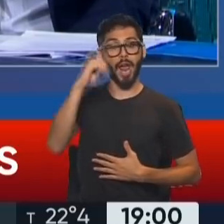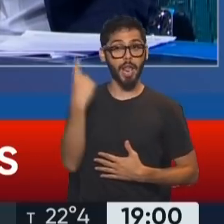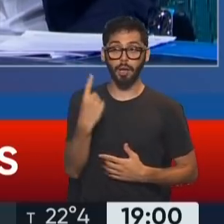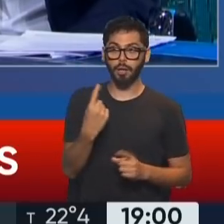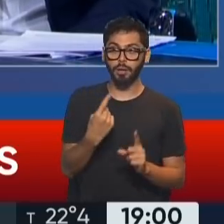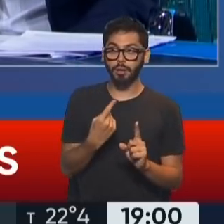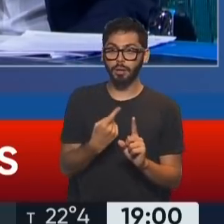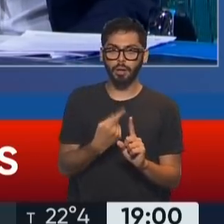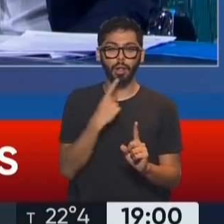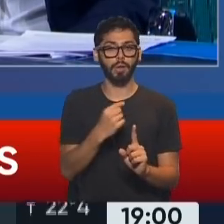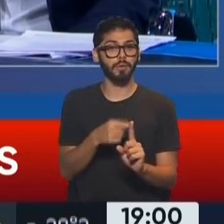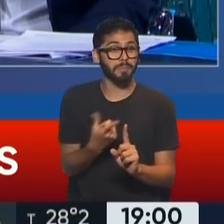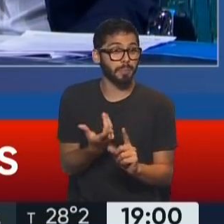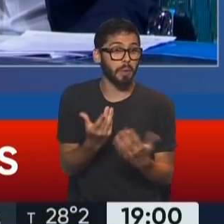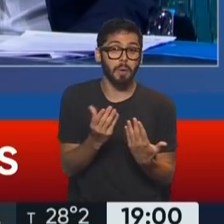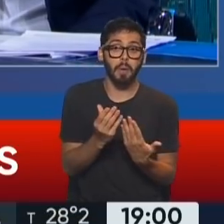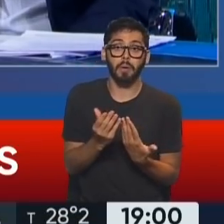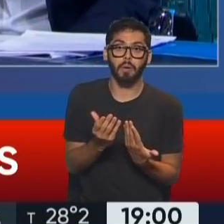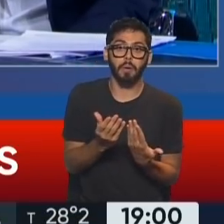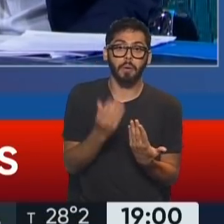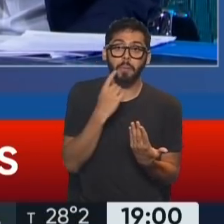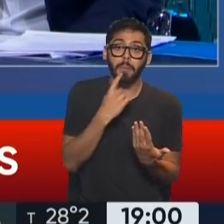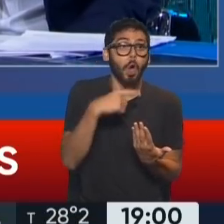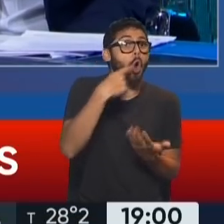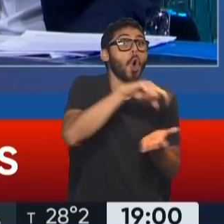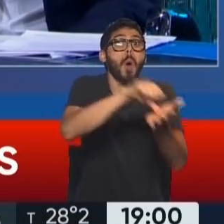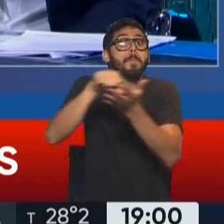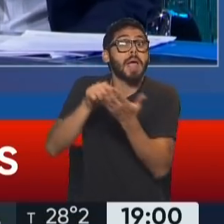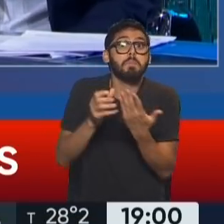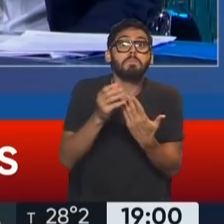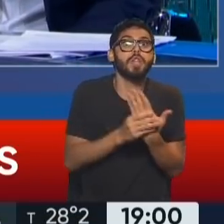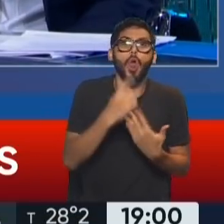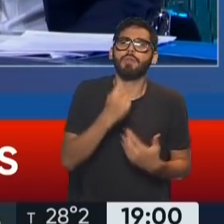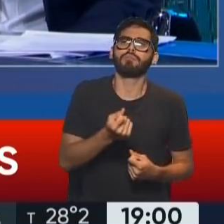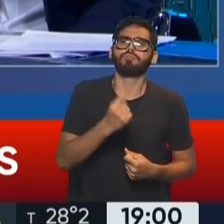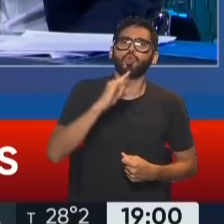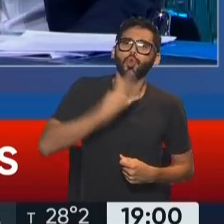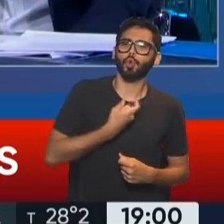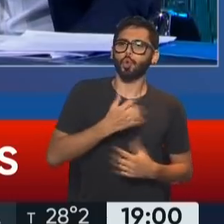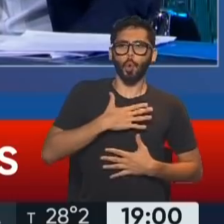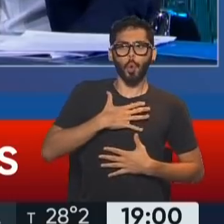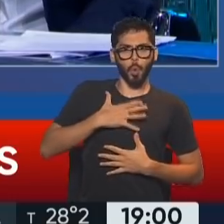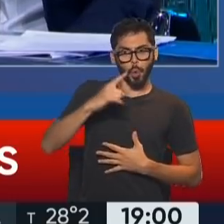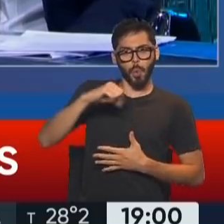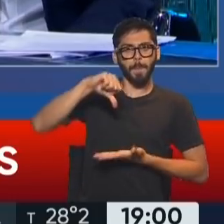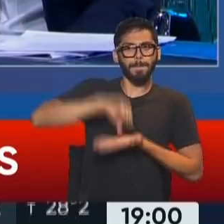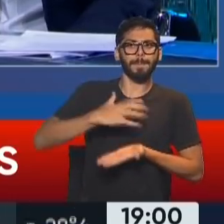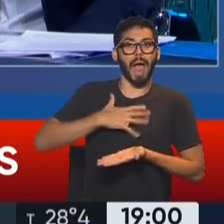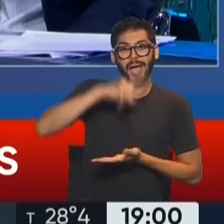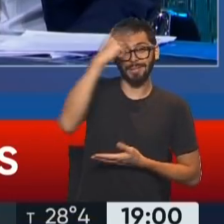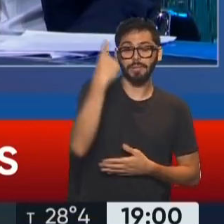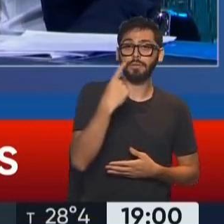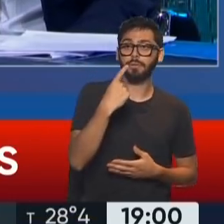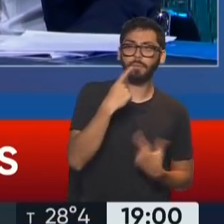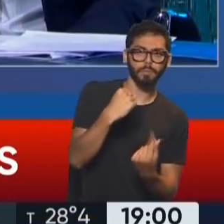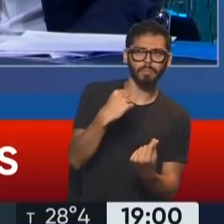ningún país serio del mundo un ministro que defiende la soberanía de su país es cuestionado. Esta es una curiosidad que sucede en nuestro país. Lo mismo con el procurador